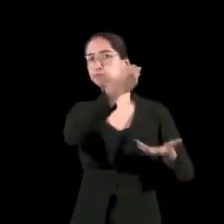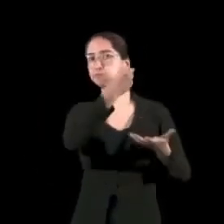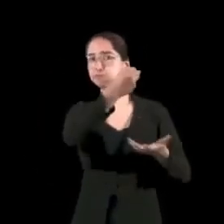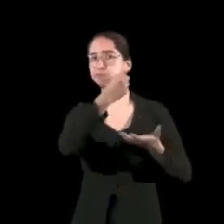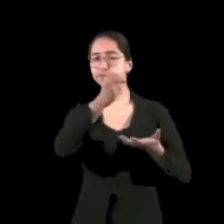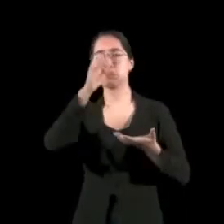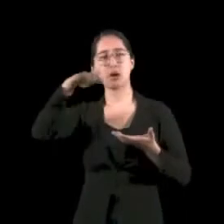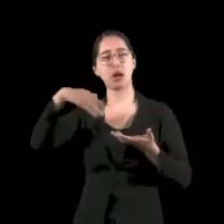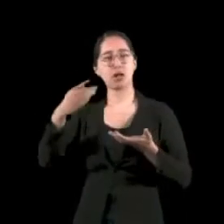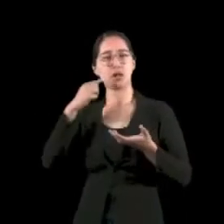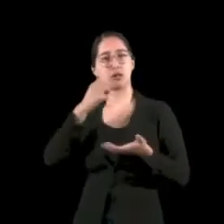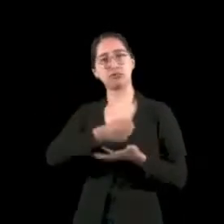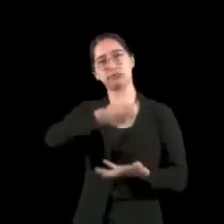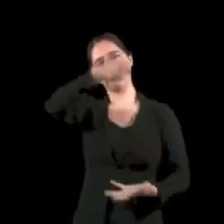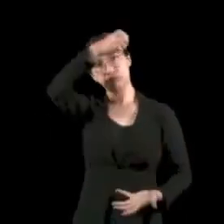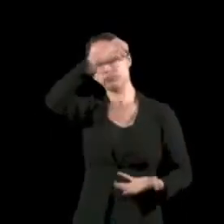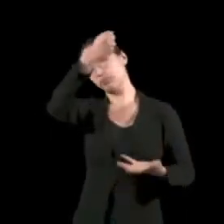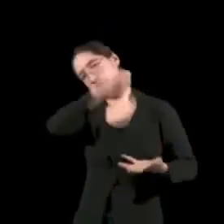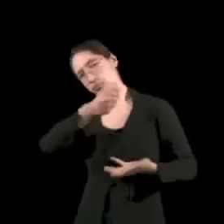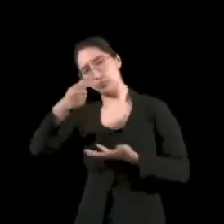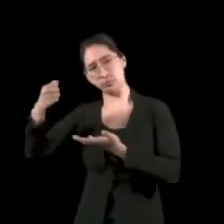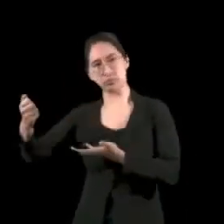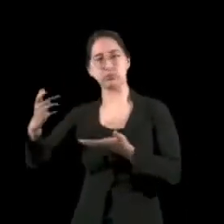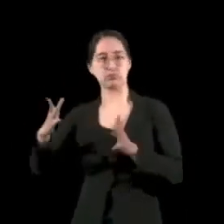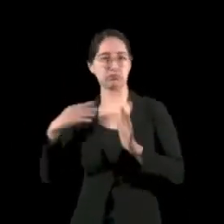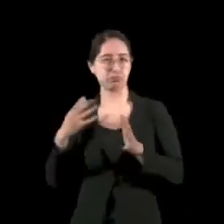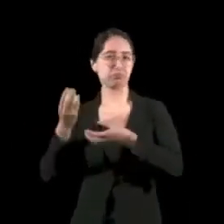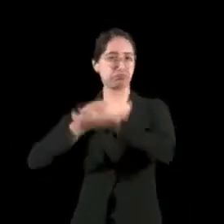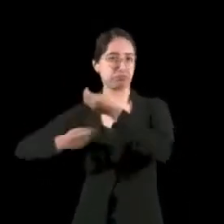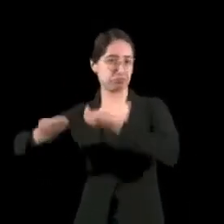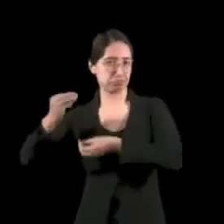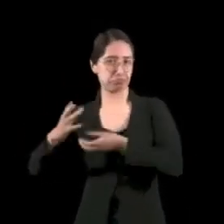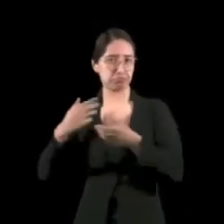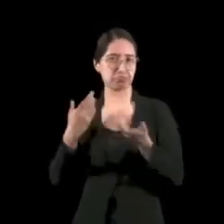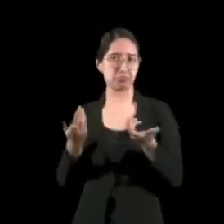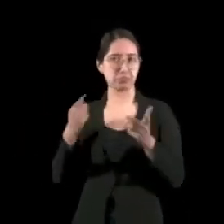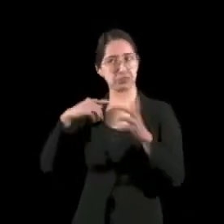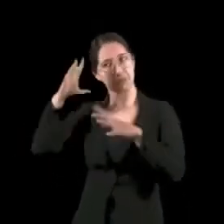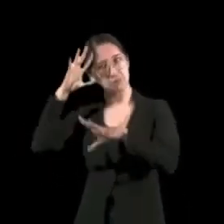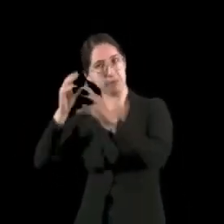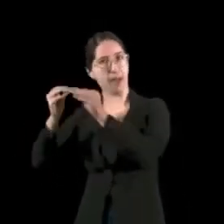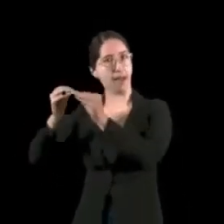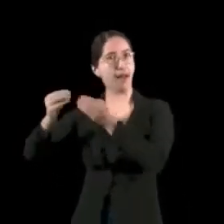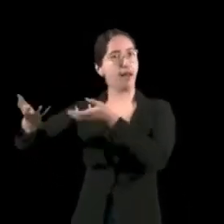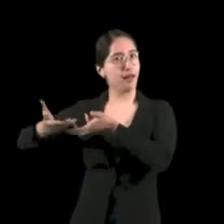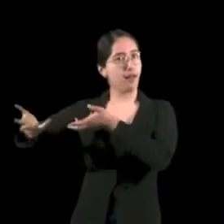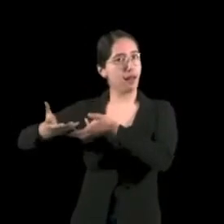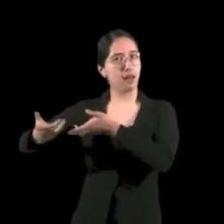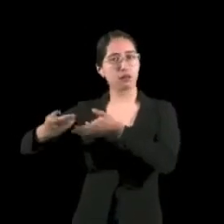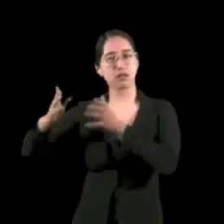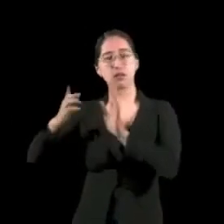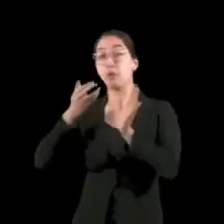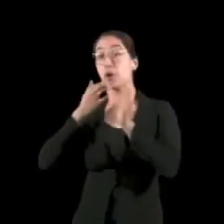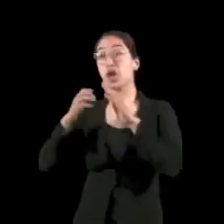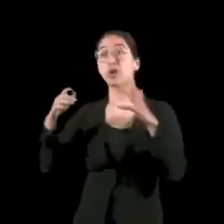ahora hablar del tema. Se hicieron negocios, se hizo un negocio en el extranjero